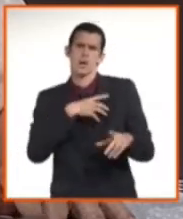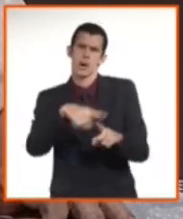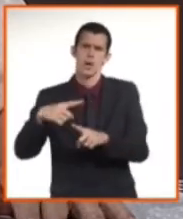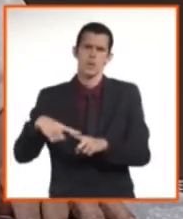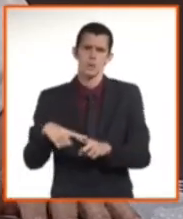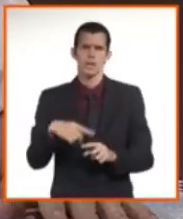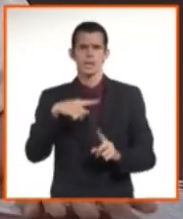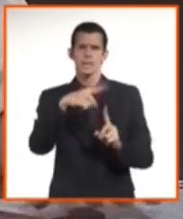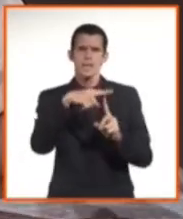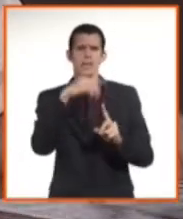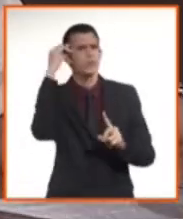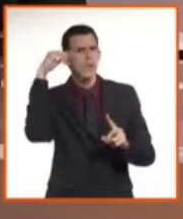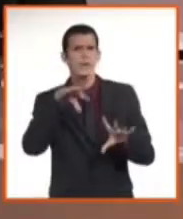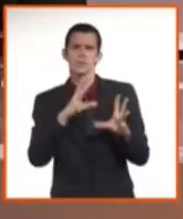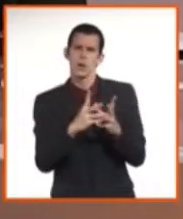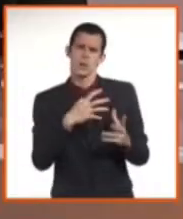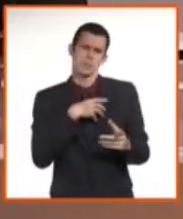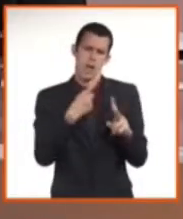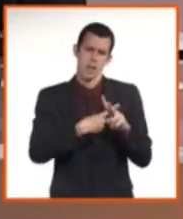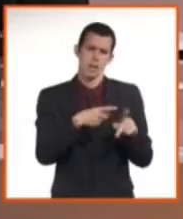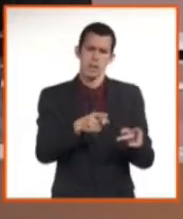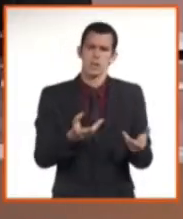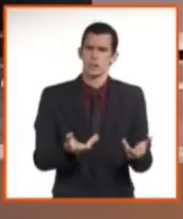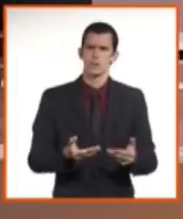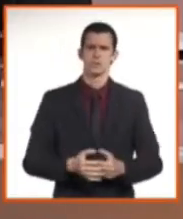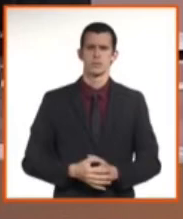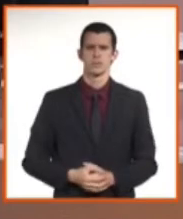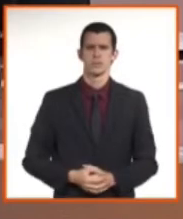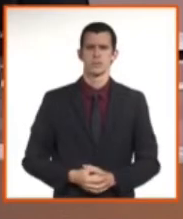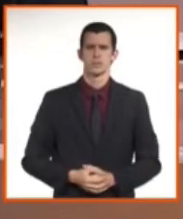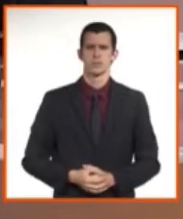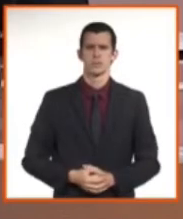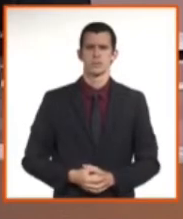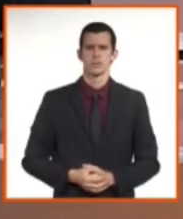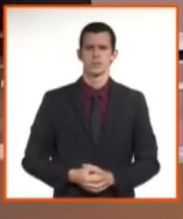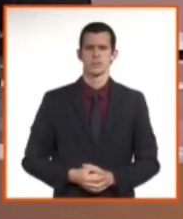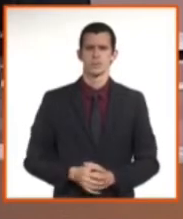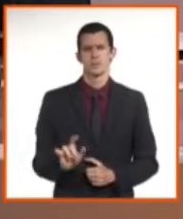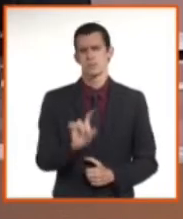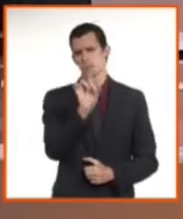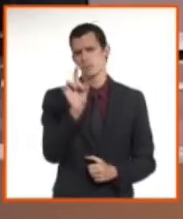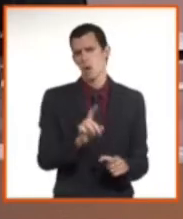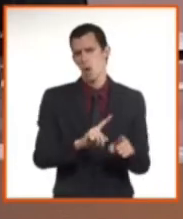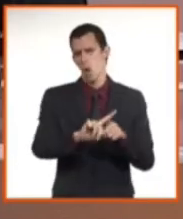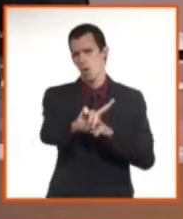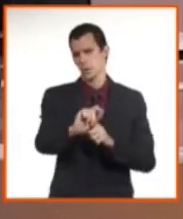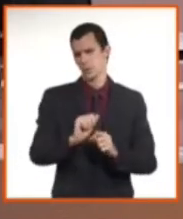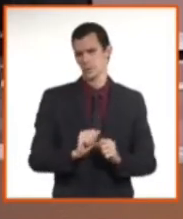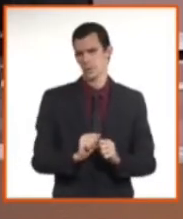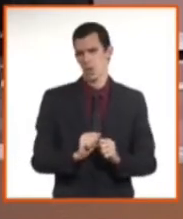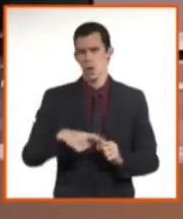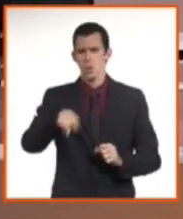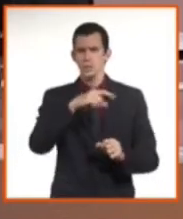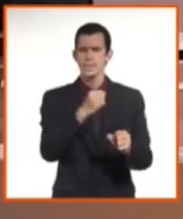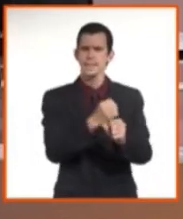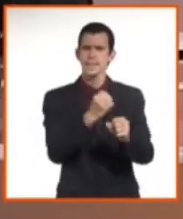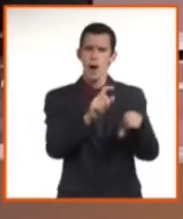ejecutarlas. ¿Hay otras acciones para recuperar potencia en algunas de las unidades fundamentales de